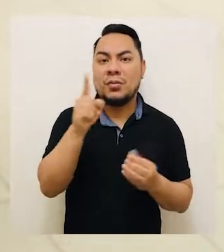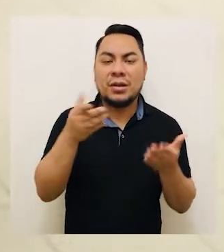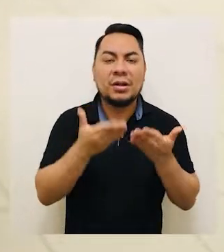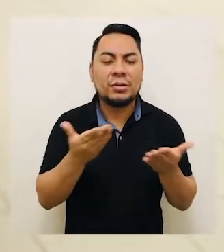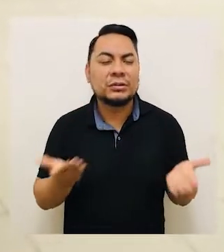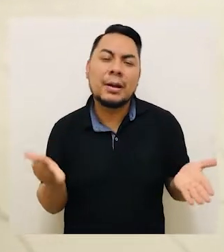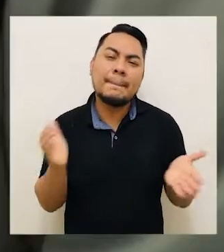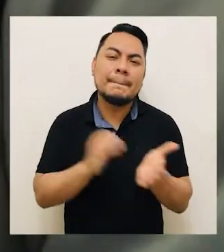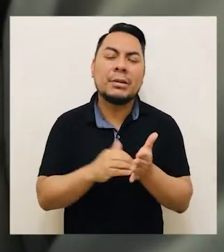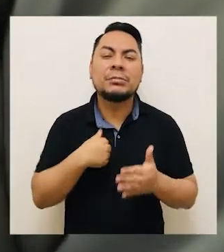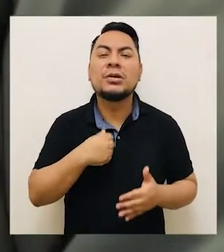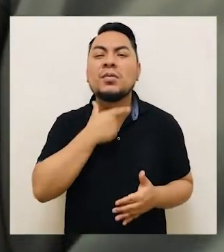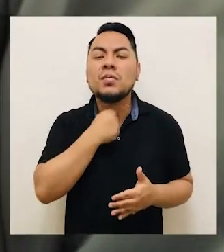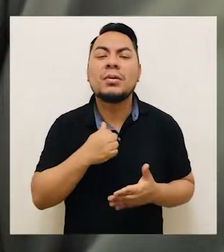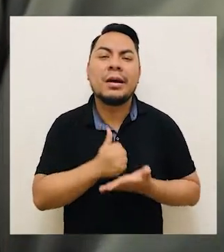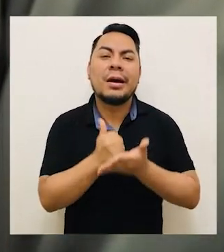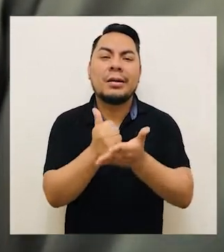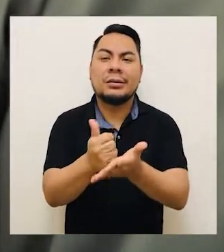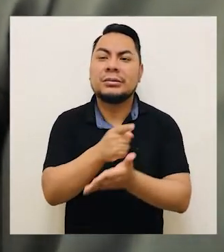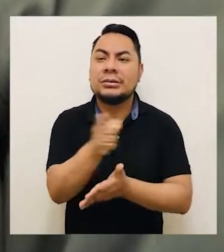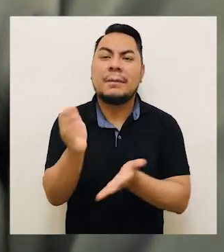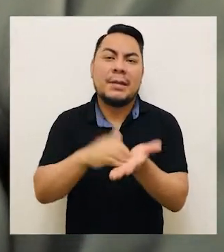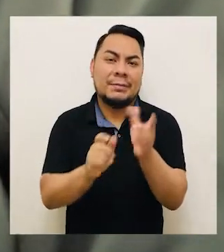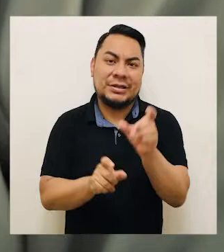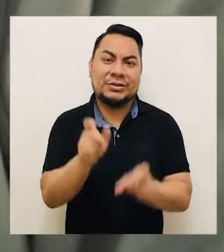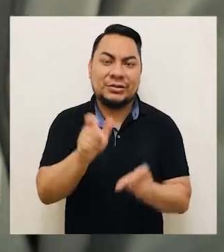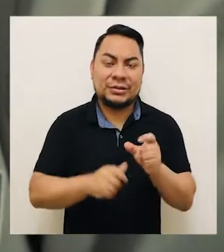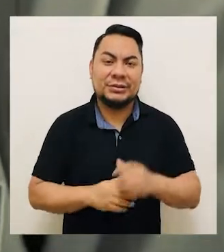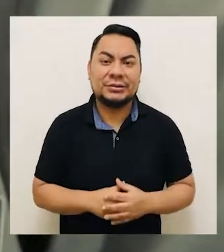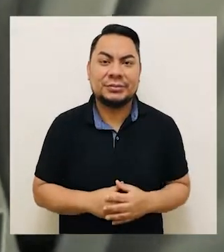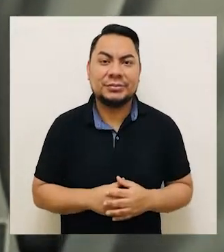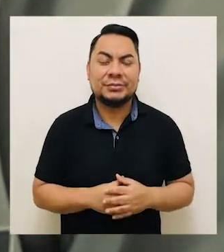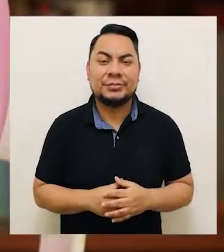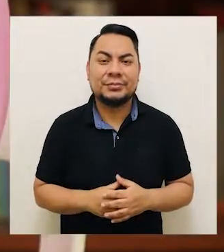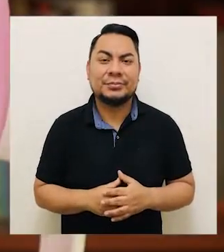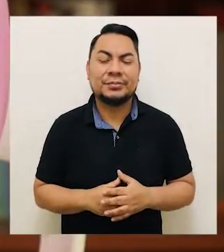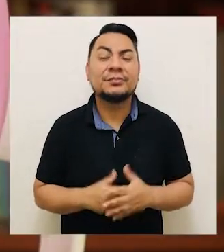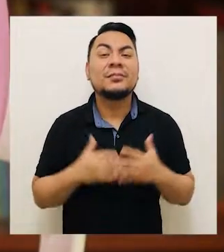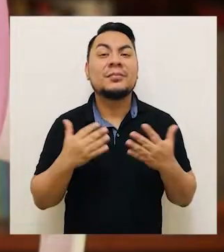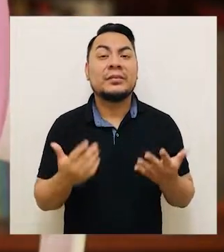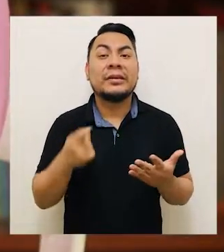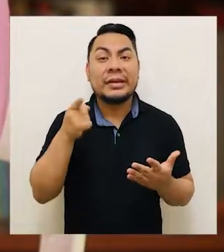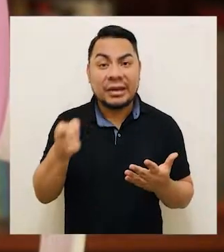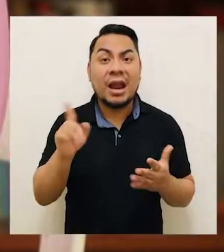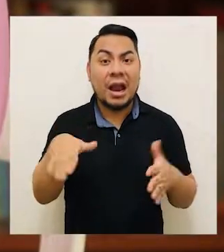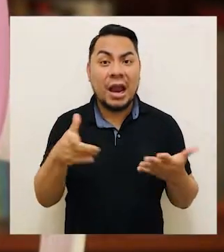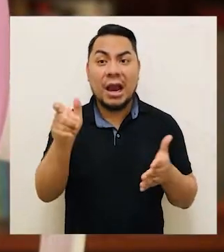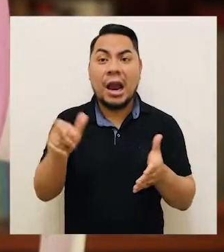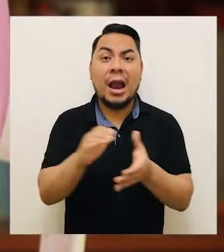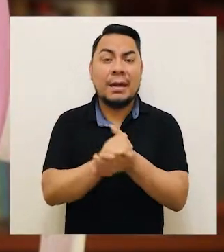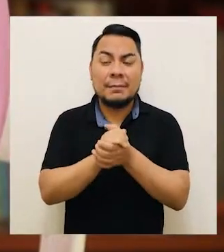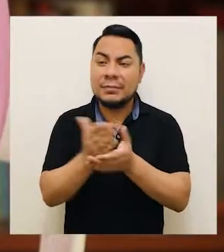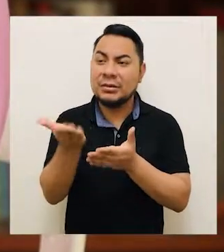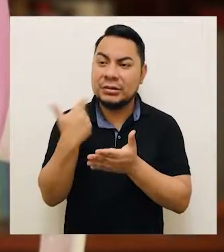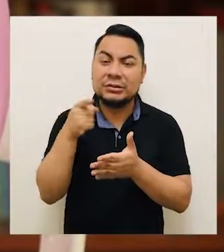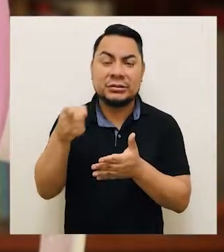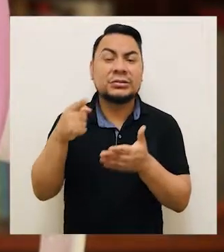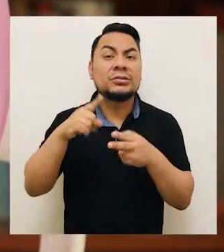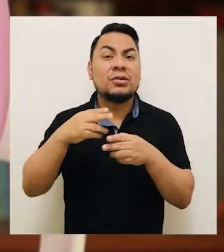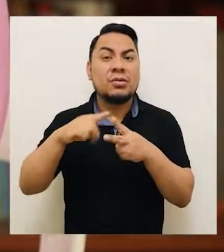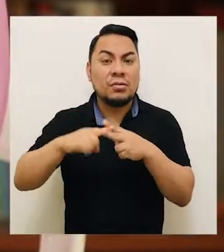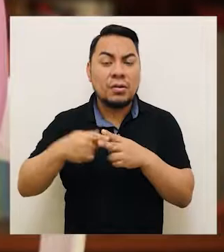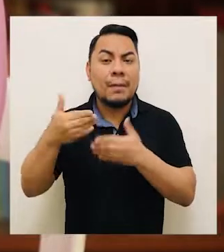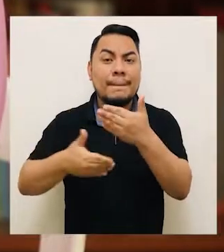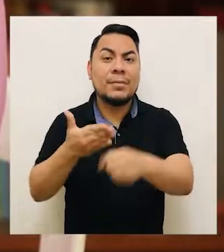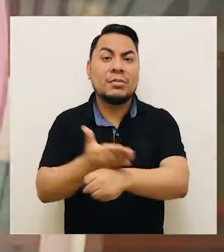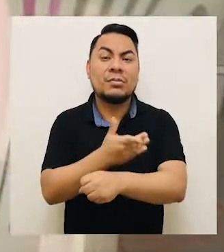me gustaría es ayudar a las demás personas. Entonces hay compañeras de que todavía están en el proceso de terminar